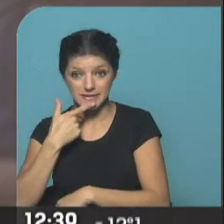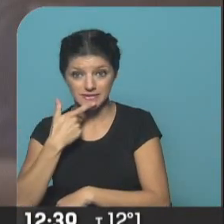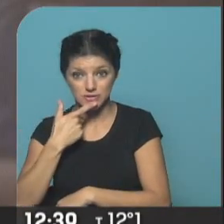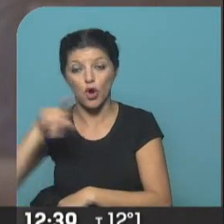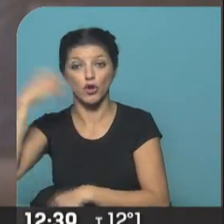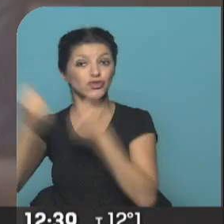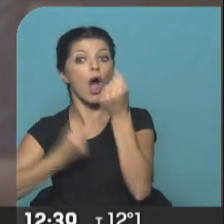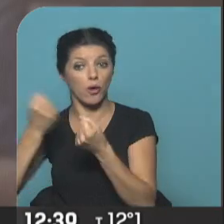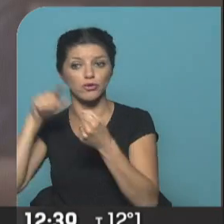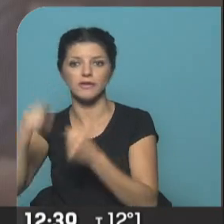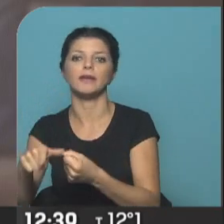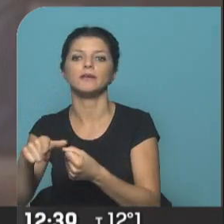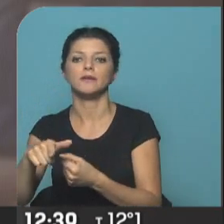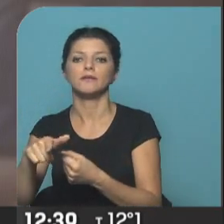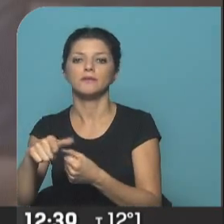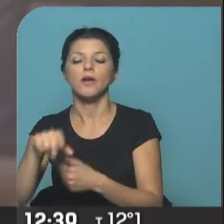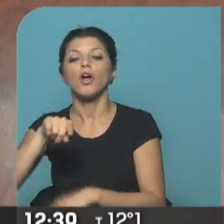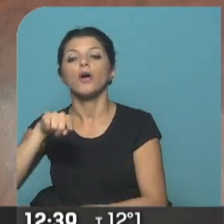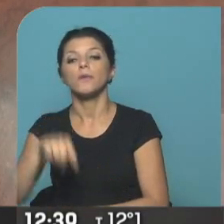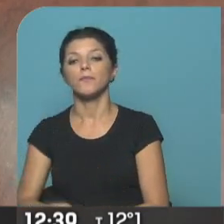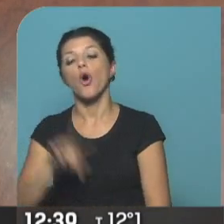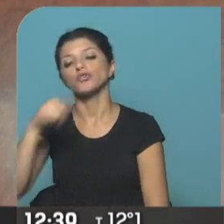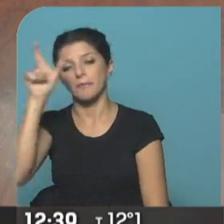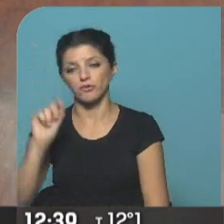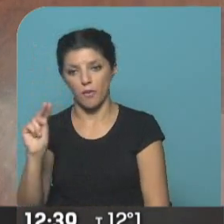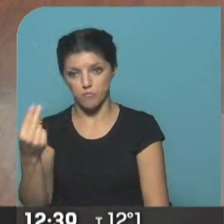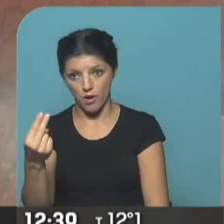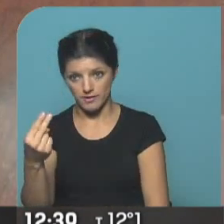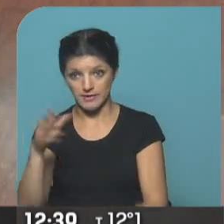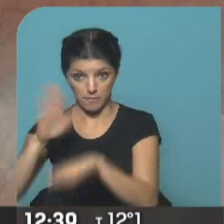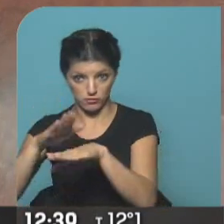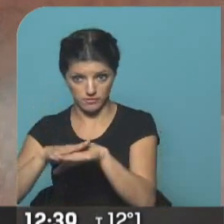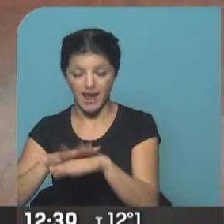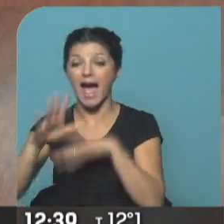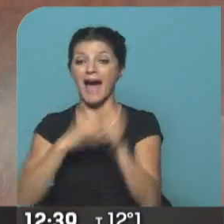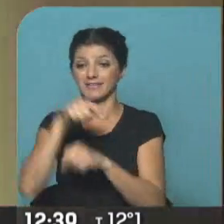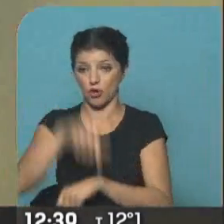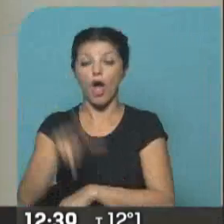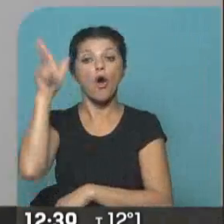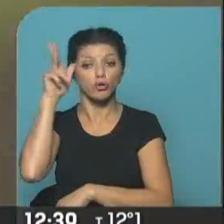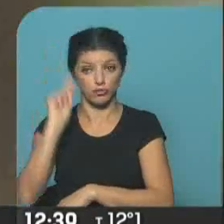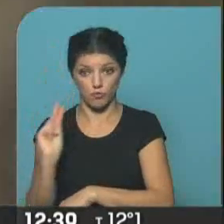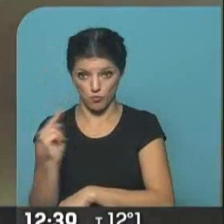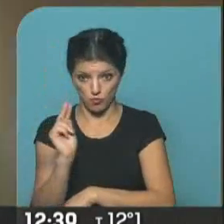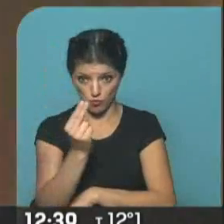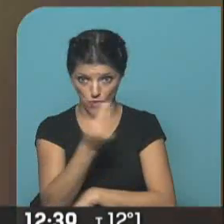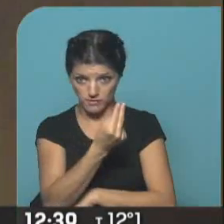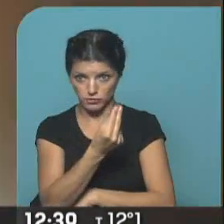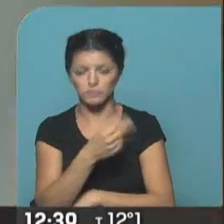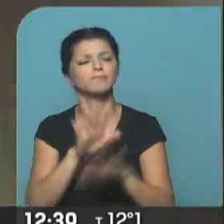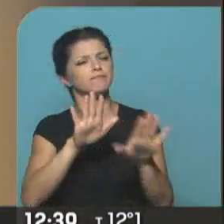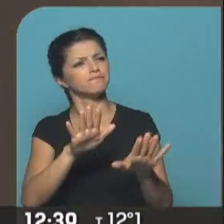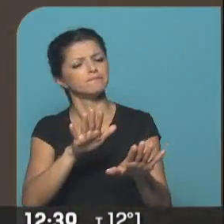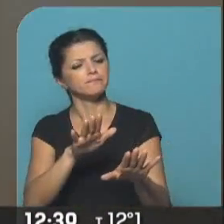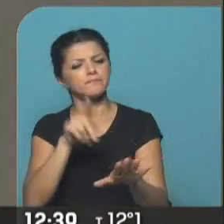y allí son abatidos otros de los que integraban esta célula. Hasta ahora hay 8 muertos. Ahora, la RAM, 14 digamos en lo